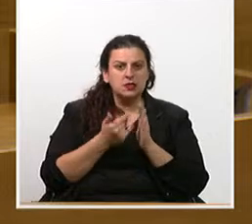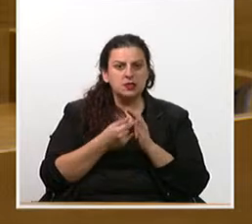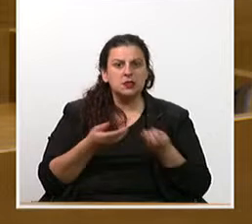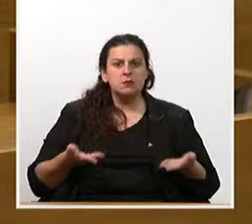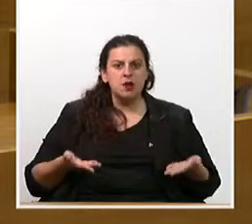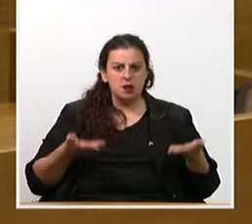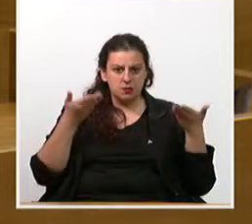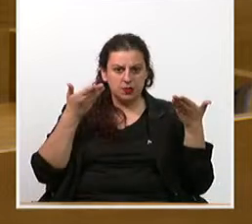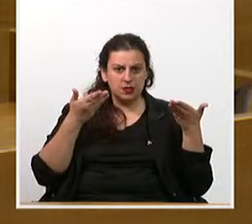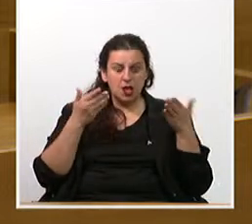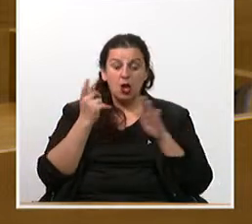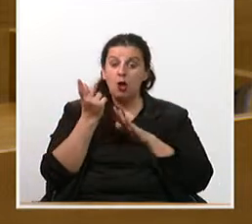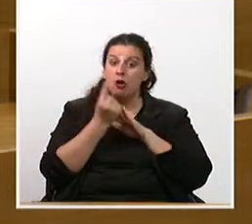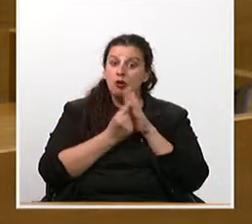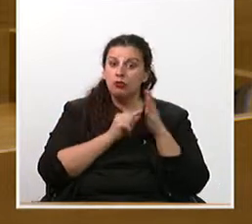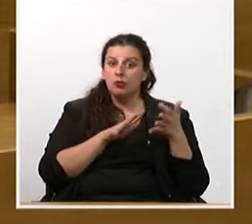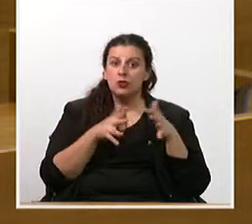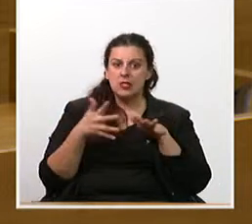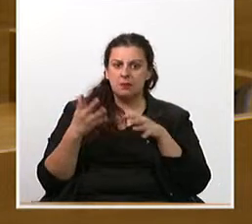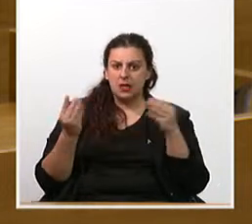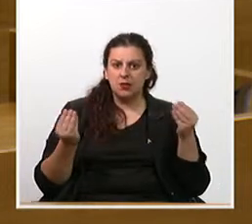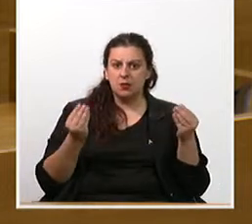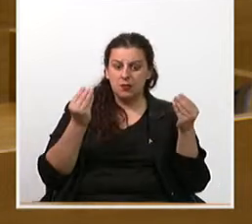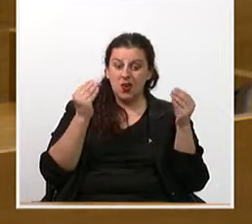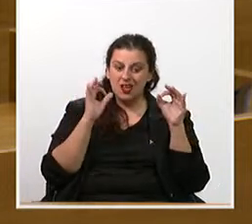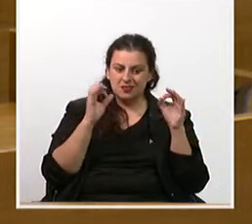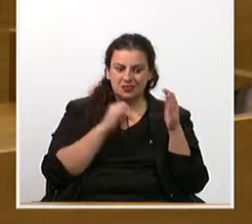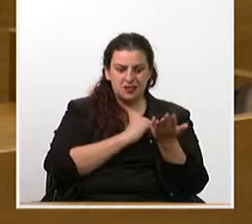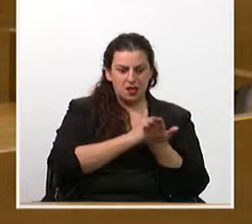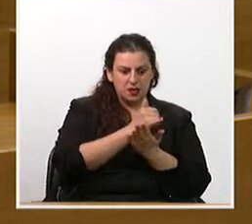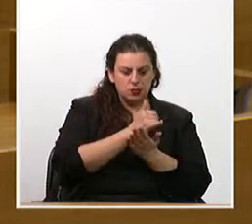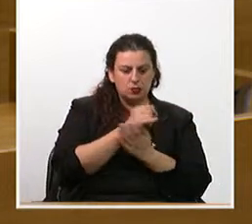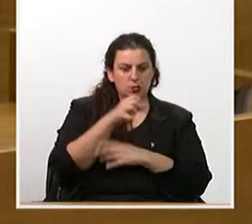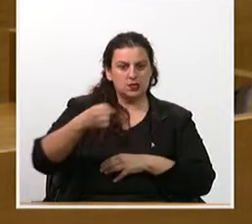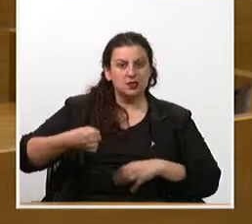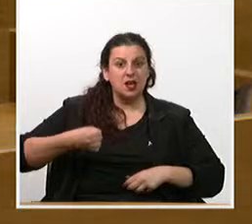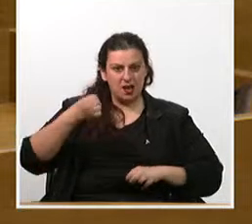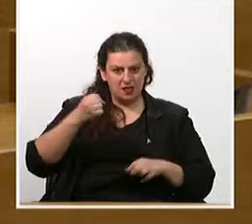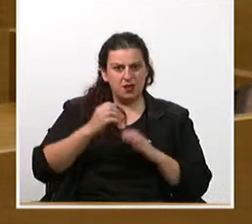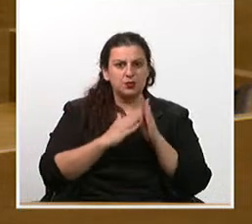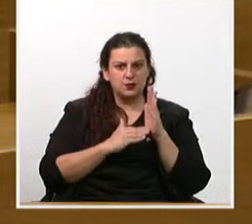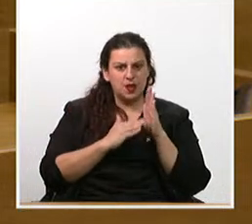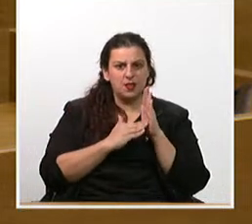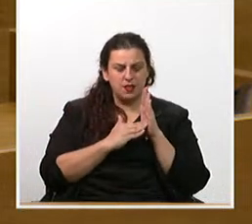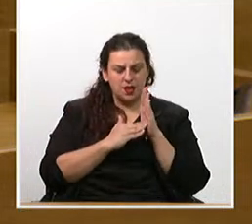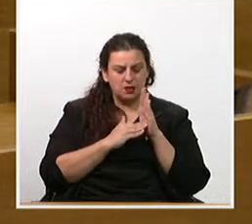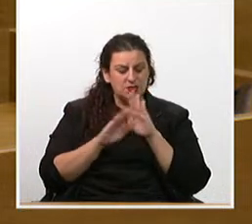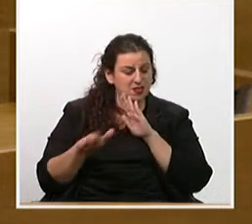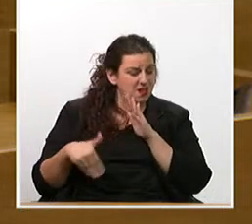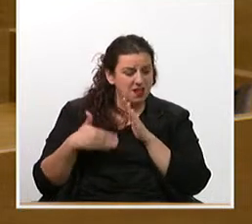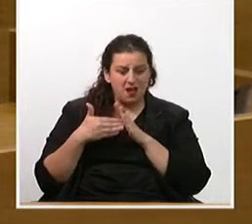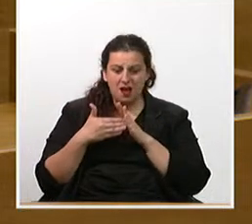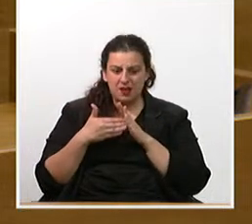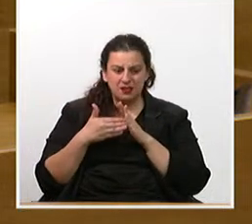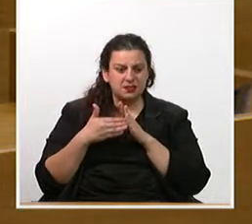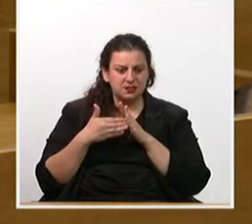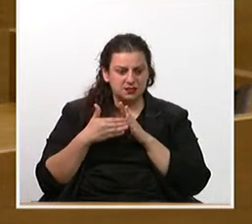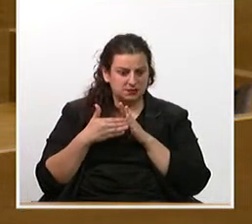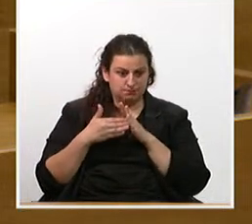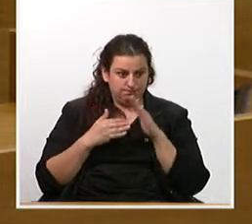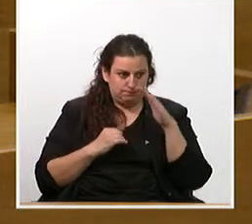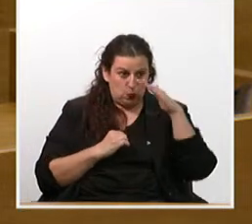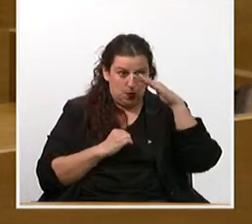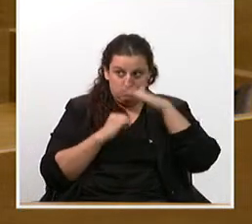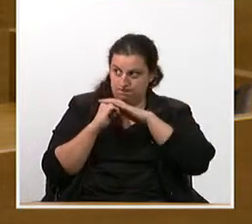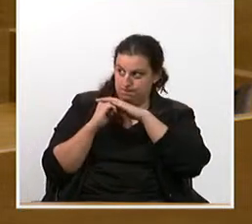mejoramos las condiciones de aplicación para los agricultores y ganaderos valencianos llegando incluso hasta el máximo